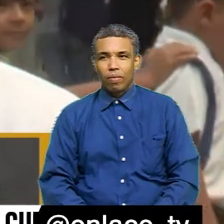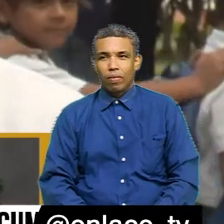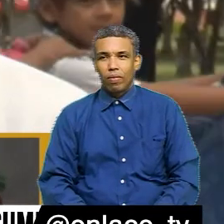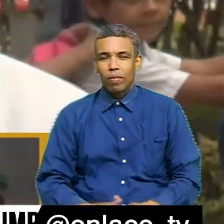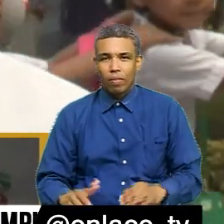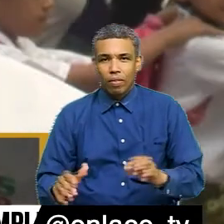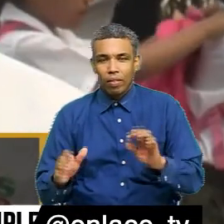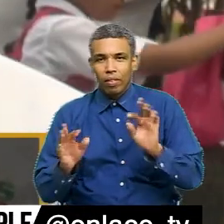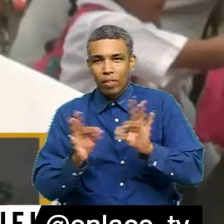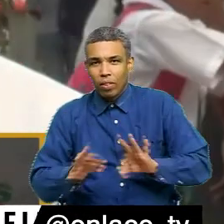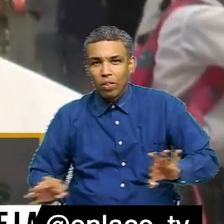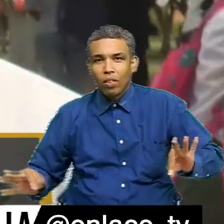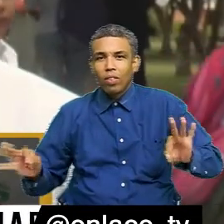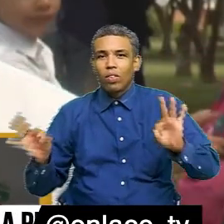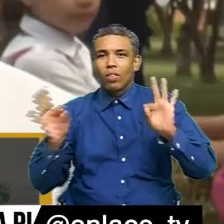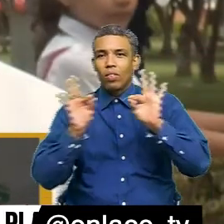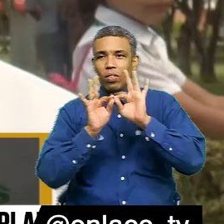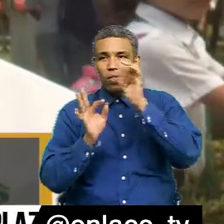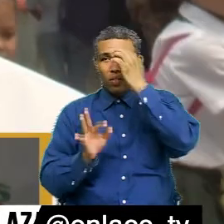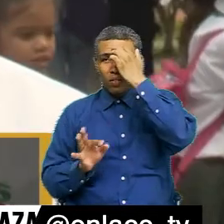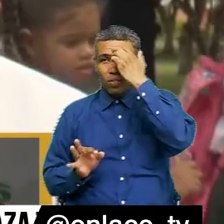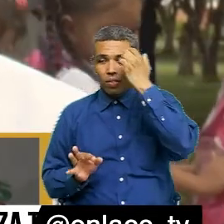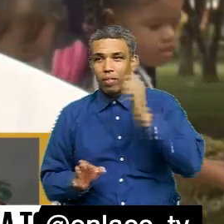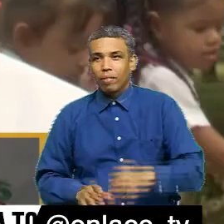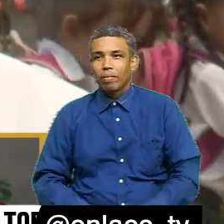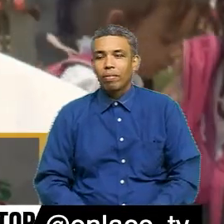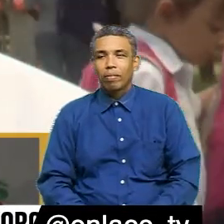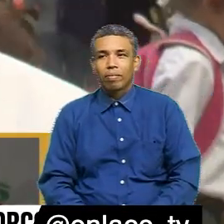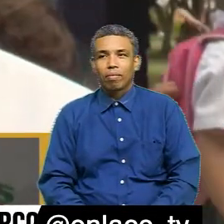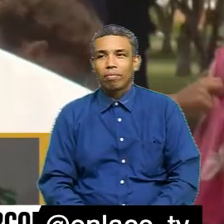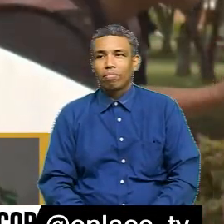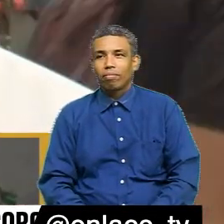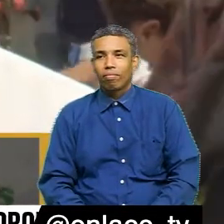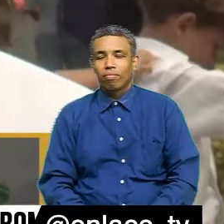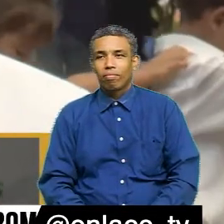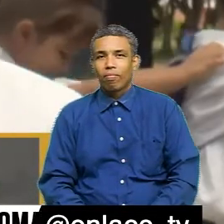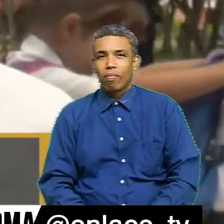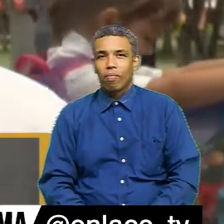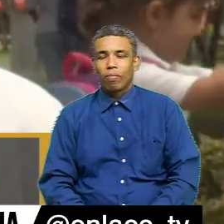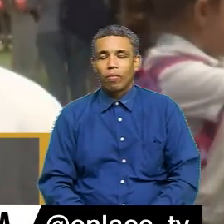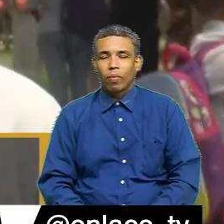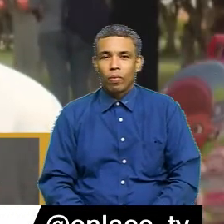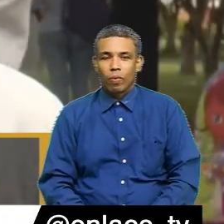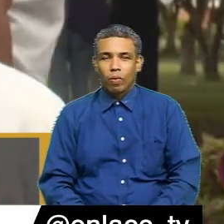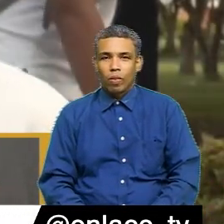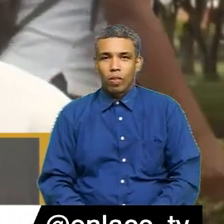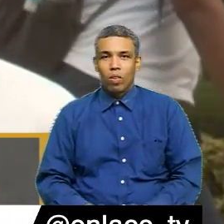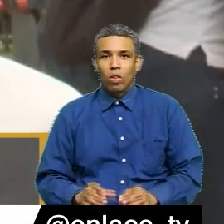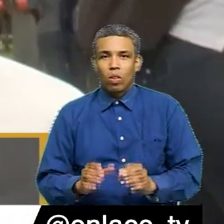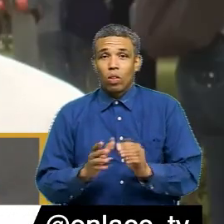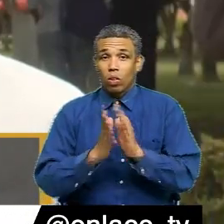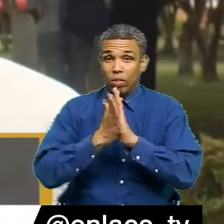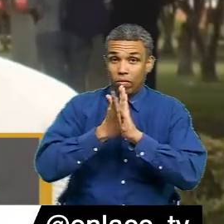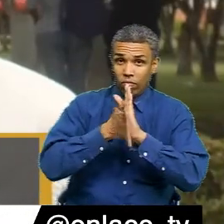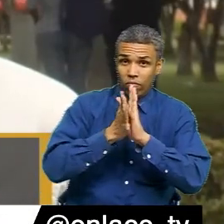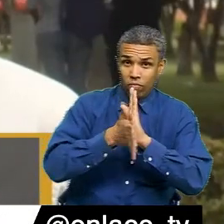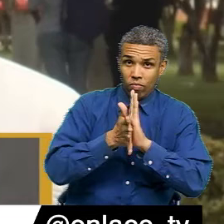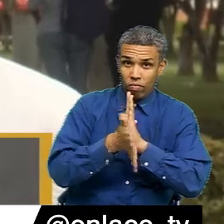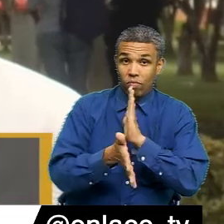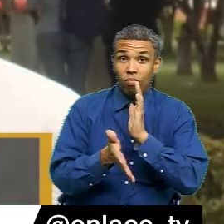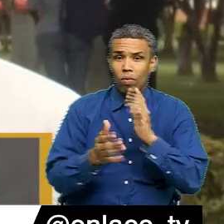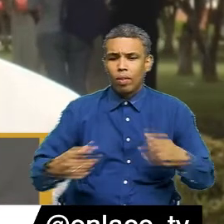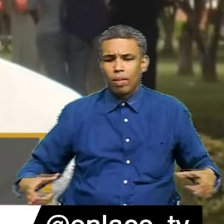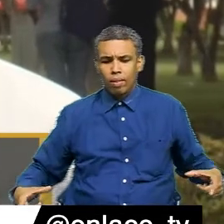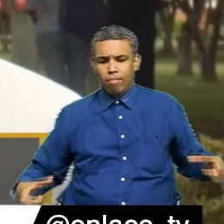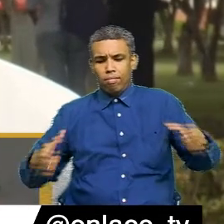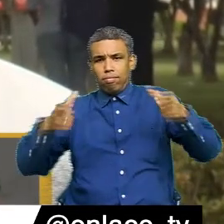sesionar acá en Barranca Bermeja. Por supuesto, para nosotros es de mucho agrado poder participar y contarles no solo al Congreso sino a